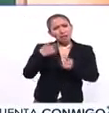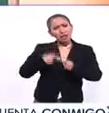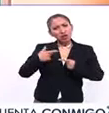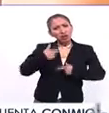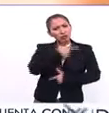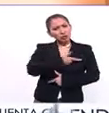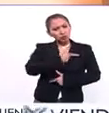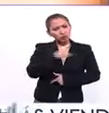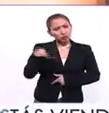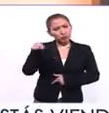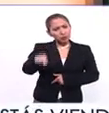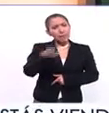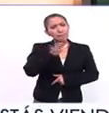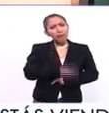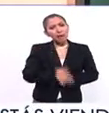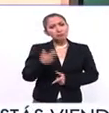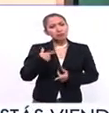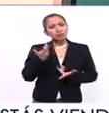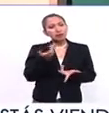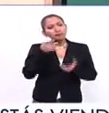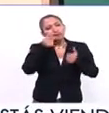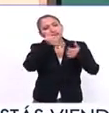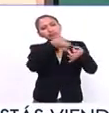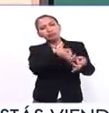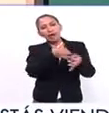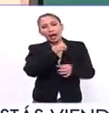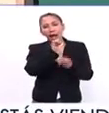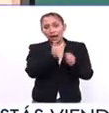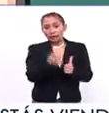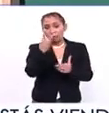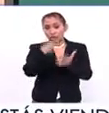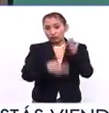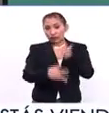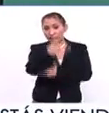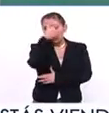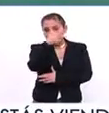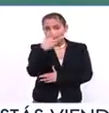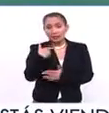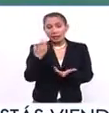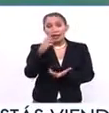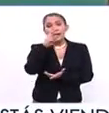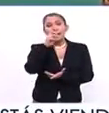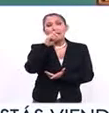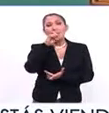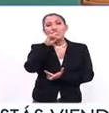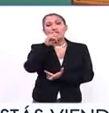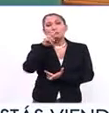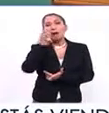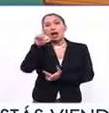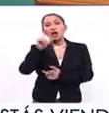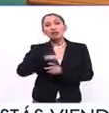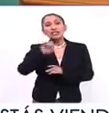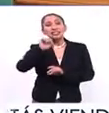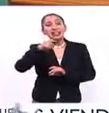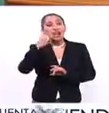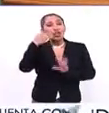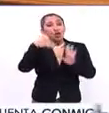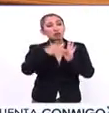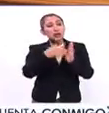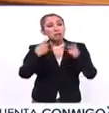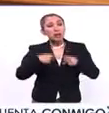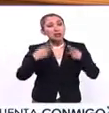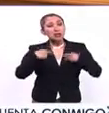adeptos, principalmente a los aficionados al arte. En 2013, la marca Remedios Varo atrajo más de